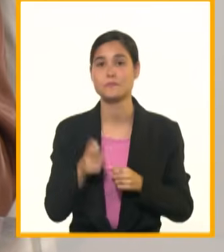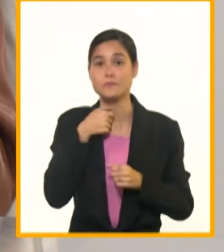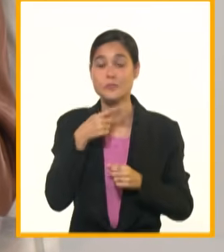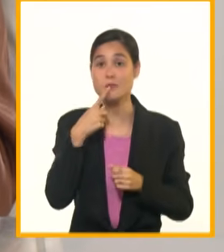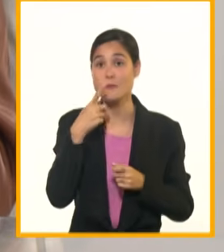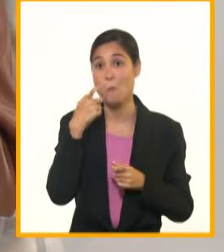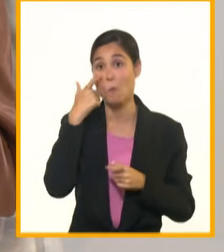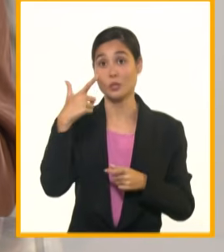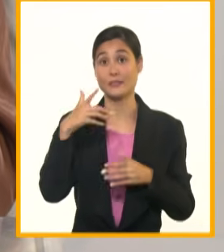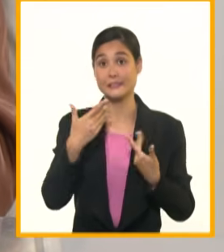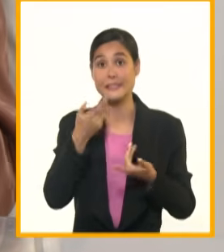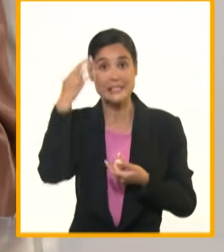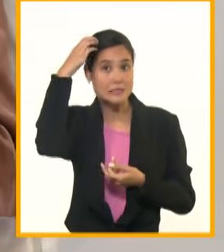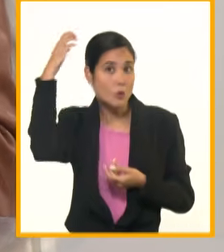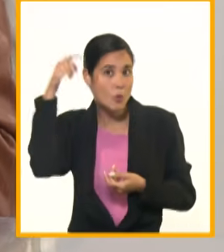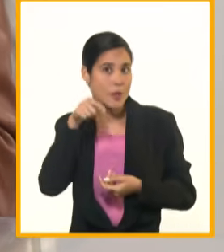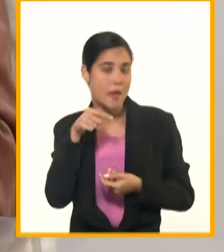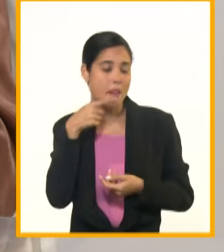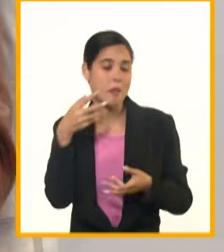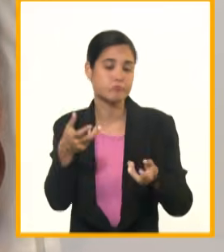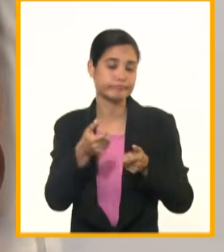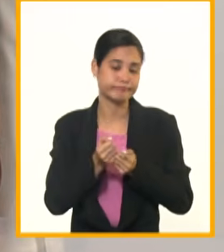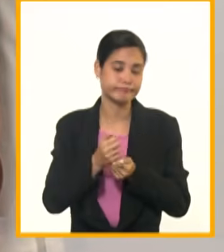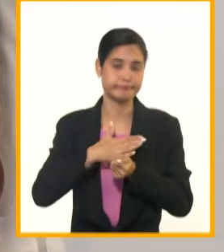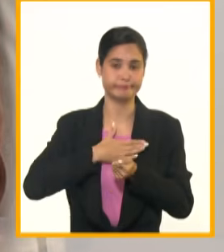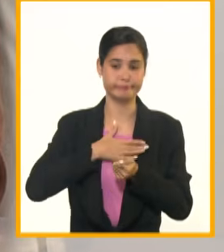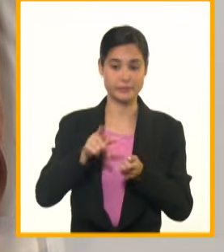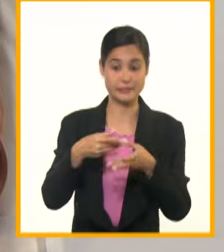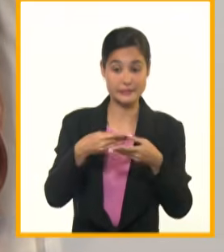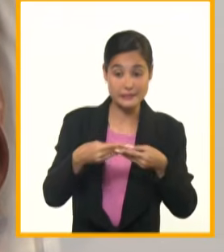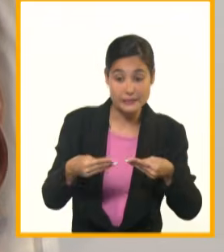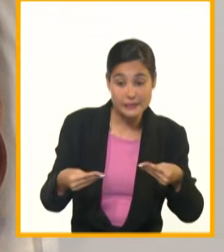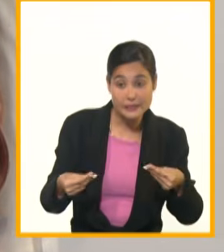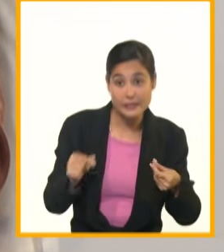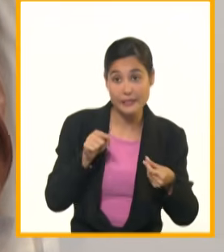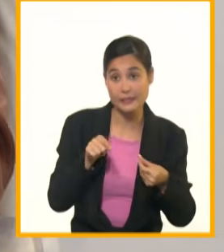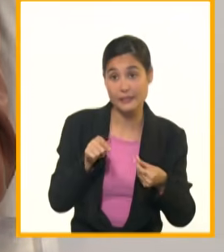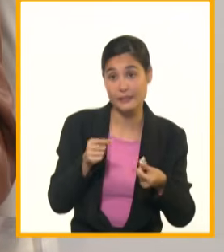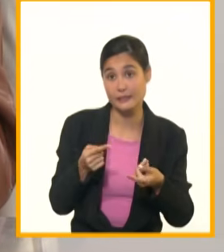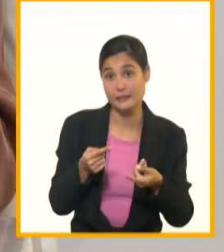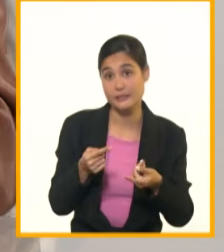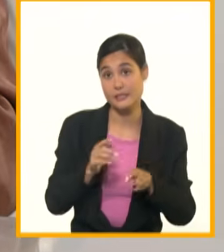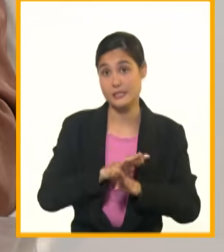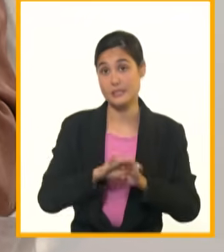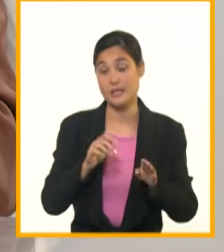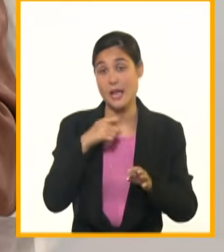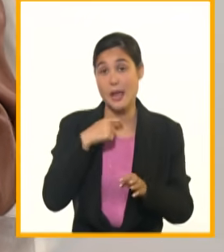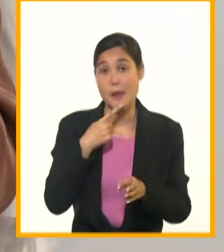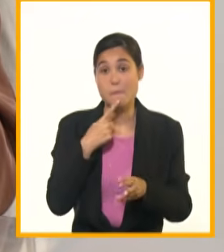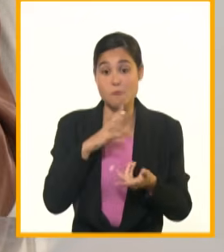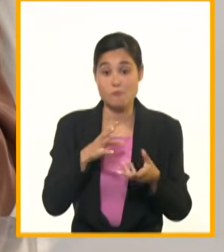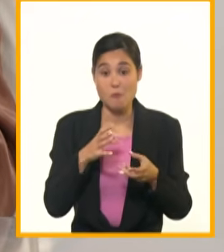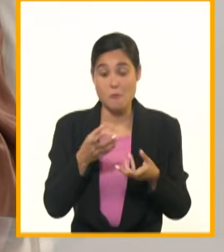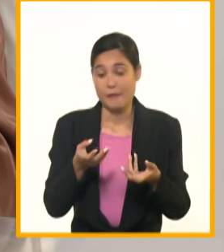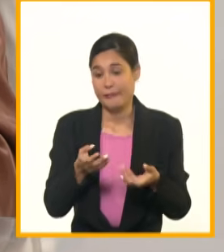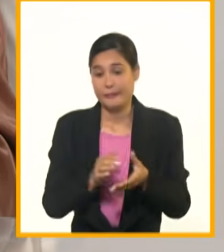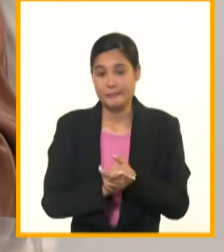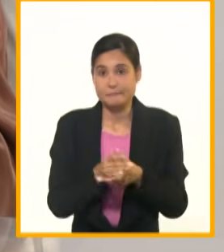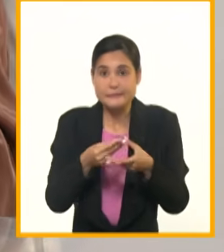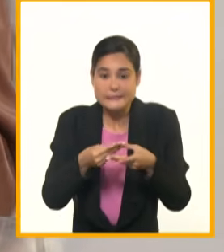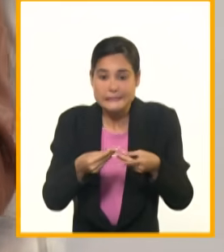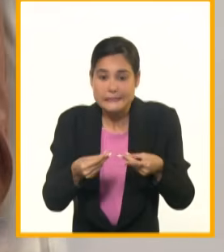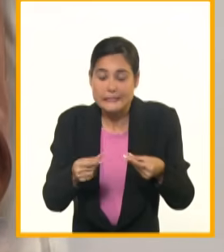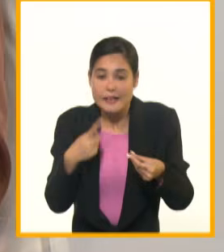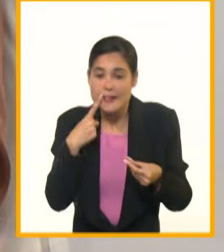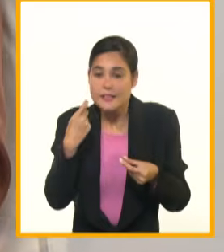eso, que las empresas estatales, sobre todo las empresas de subordinación municipal, que esa riqueza que es tener tierra, la